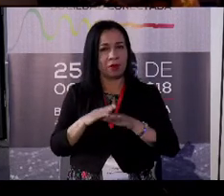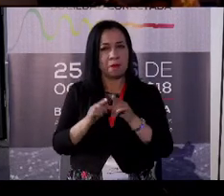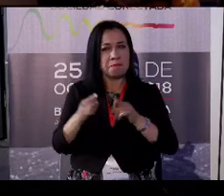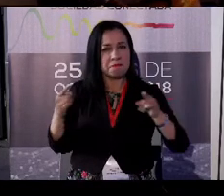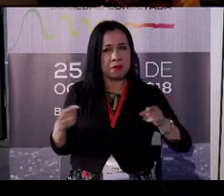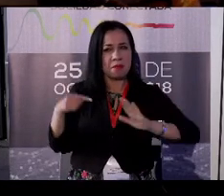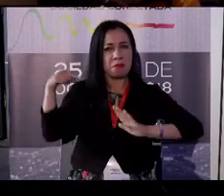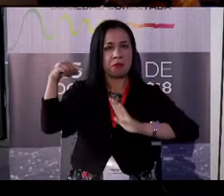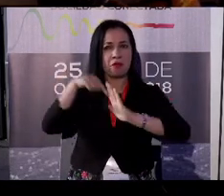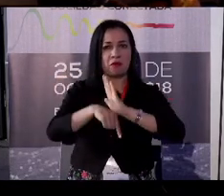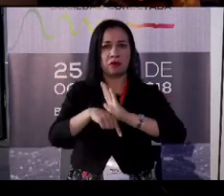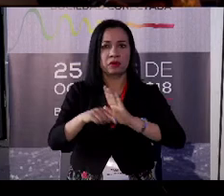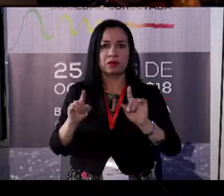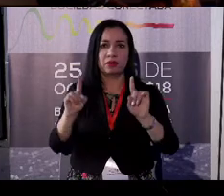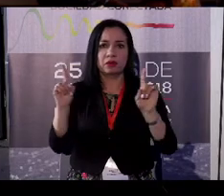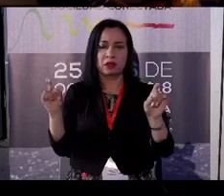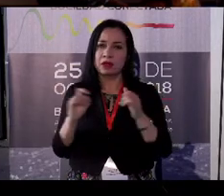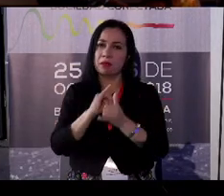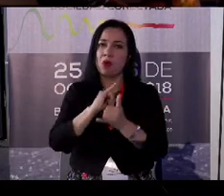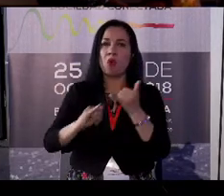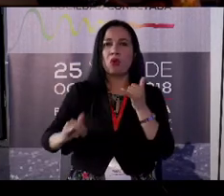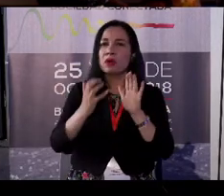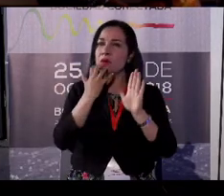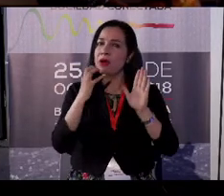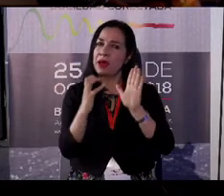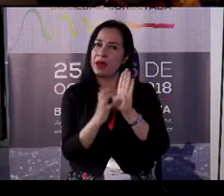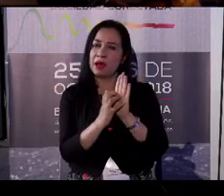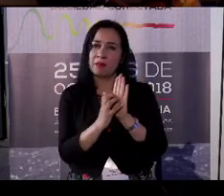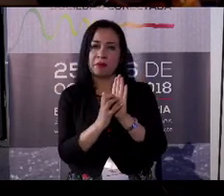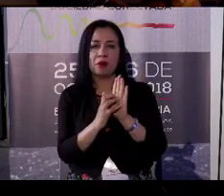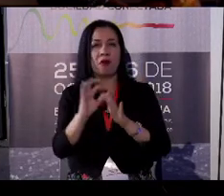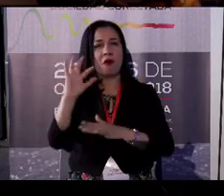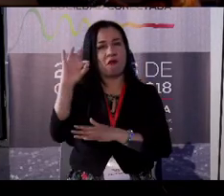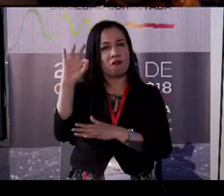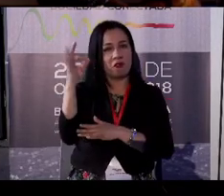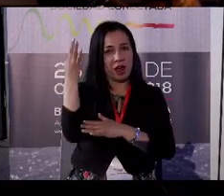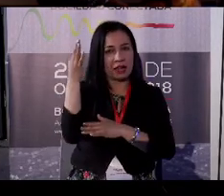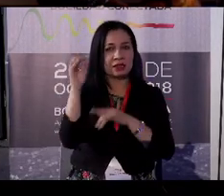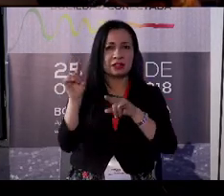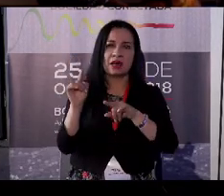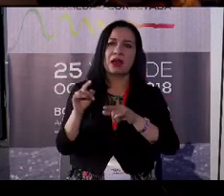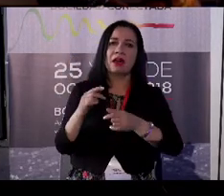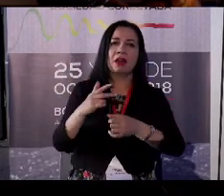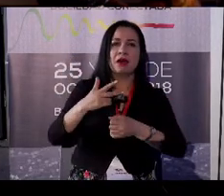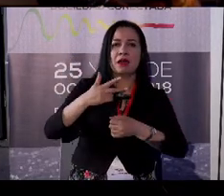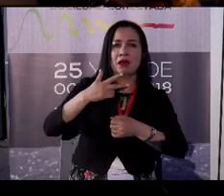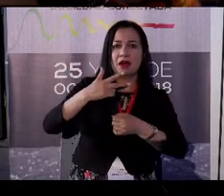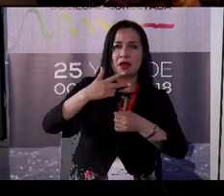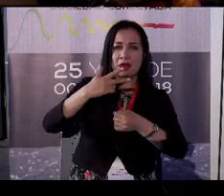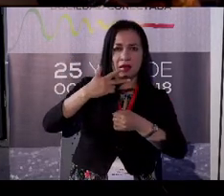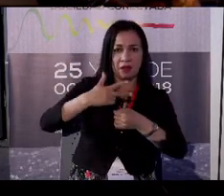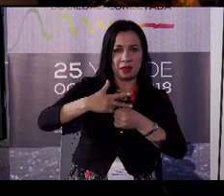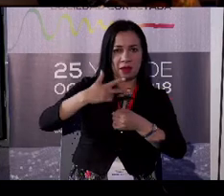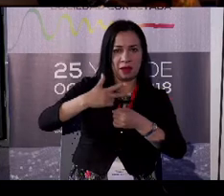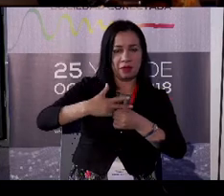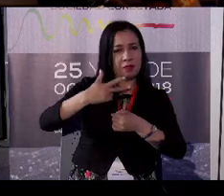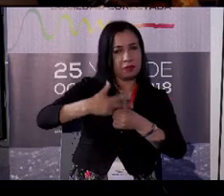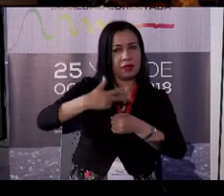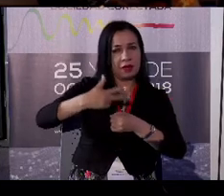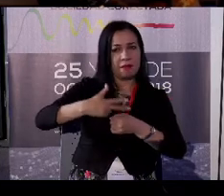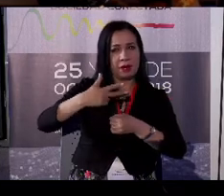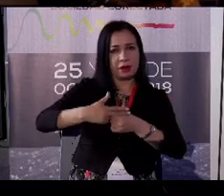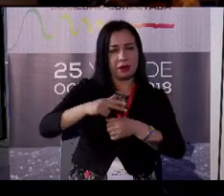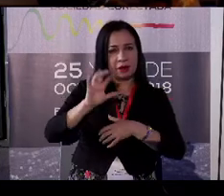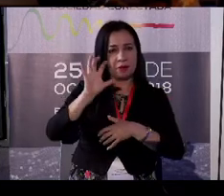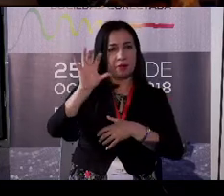más en esos dos últimos ejemplos, el de Francia y creo que Dinamarca, si mal no estoy, te